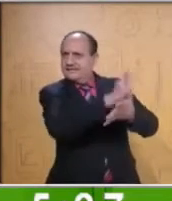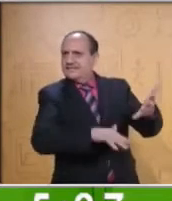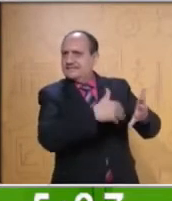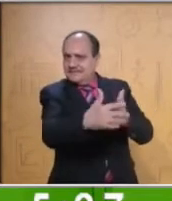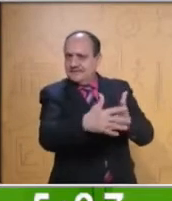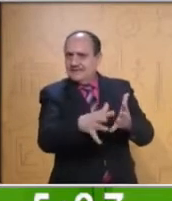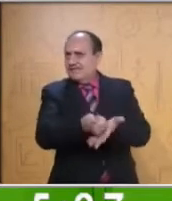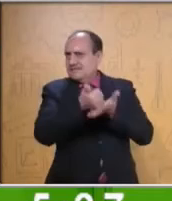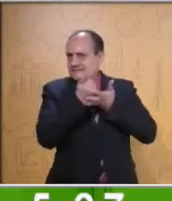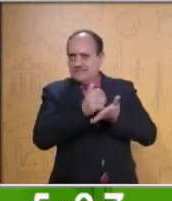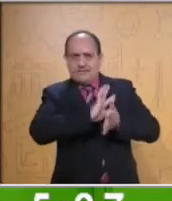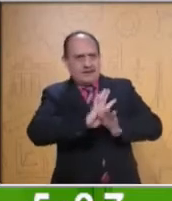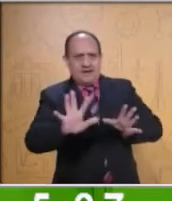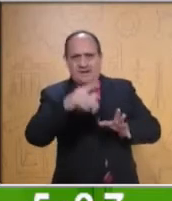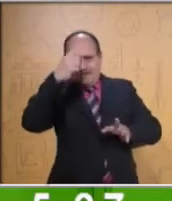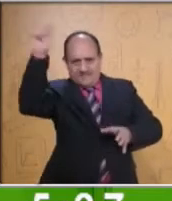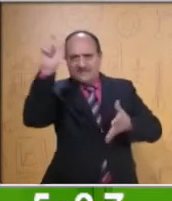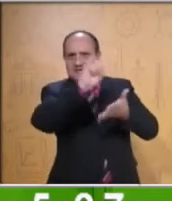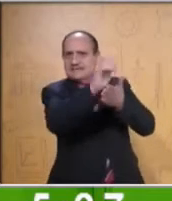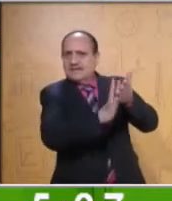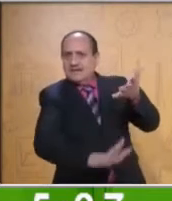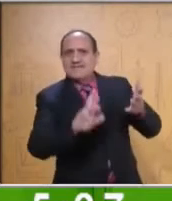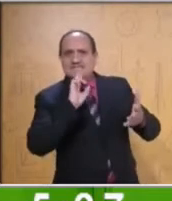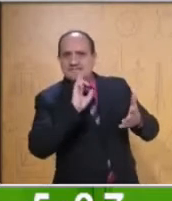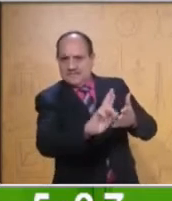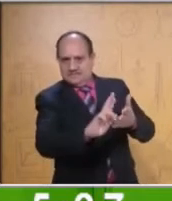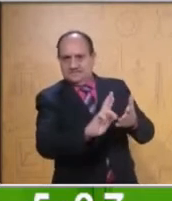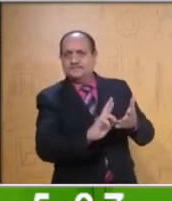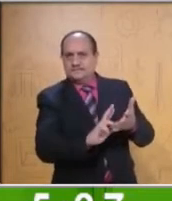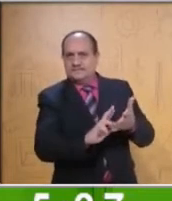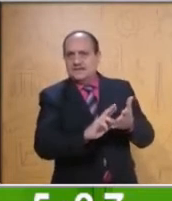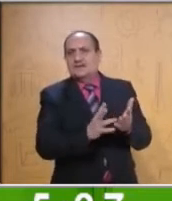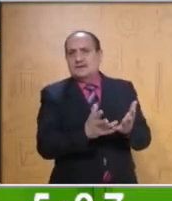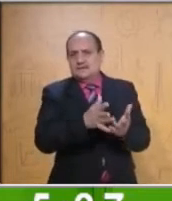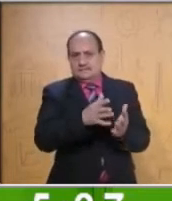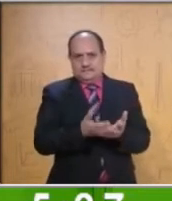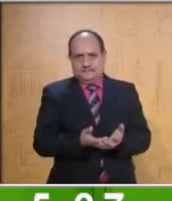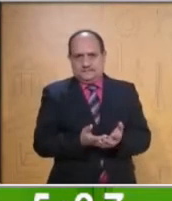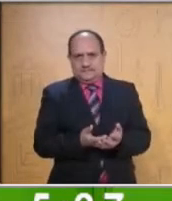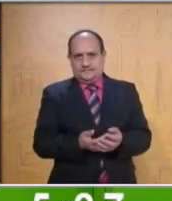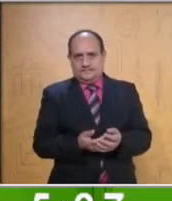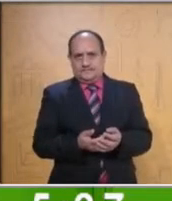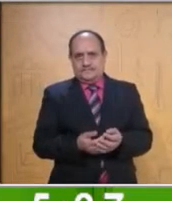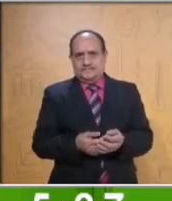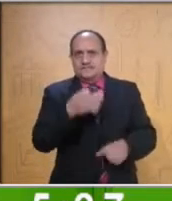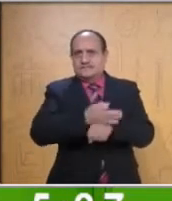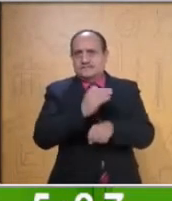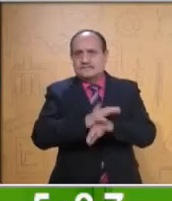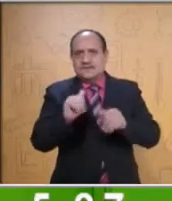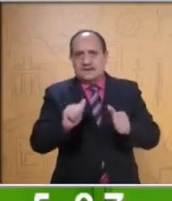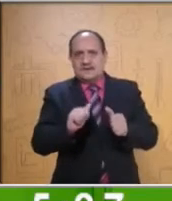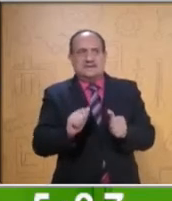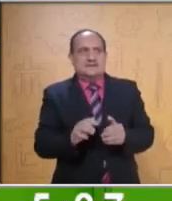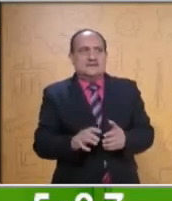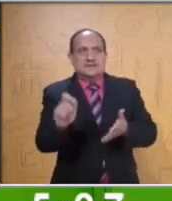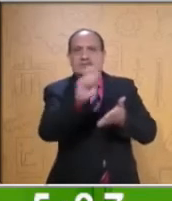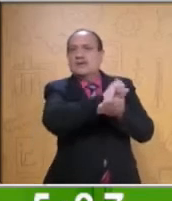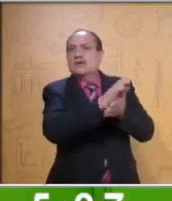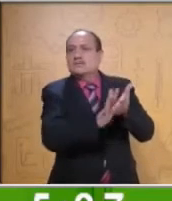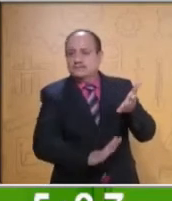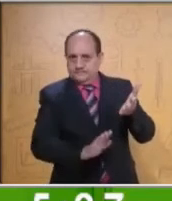servir para sacar de una manera más sencilla las siguientes medidas de tendencia central. Por lo pronto yo tengo que